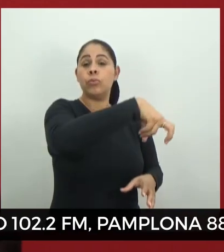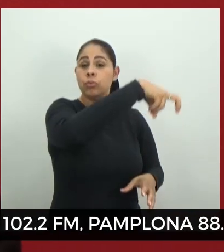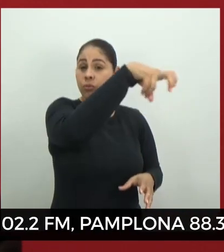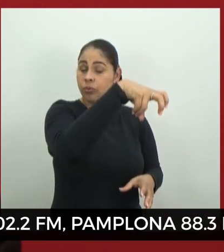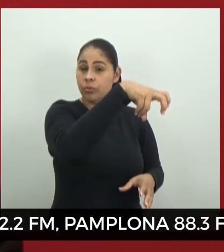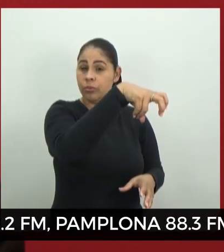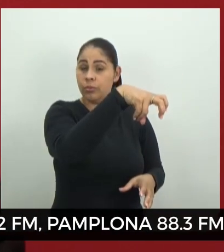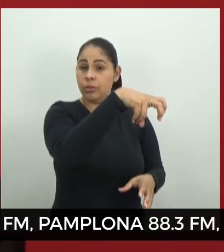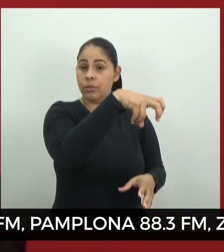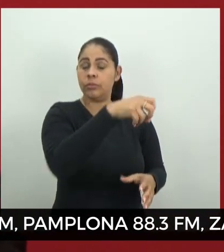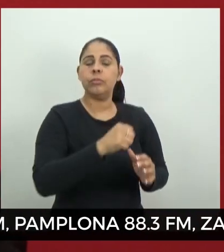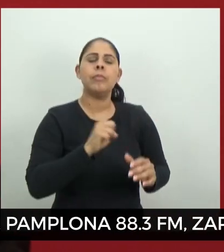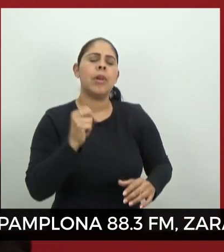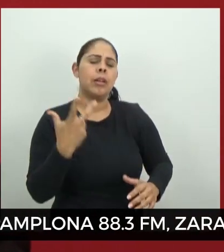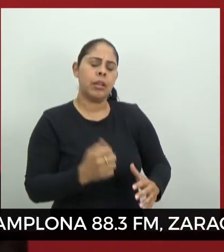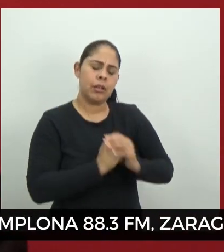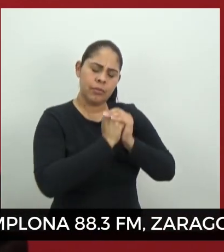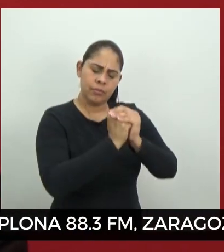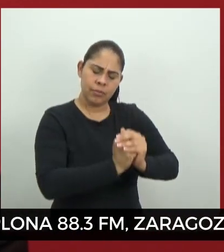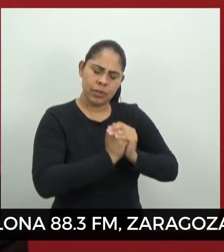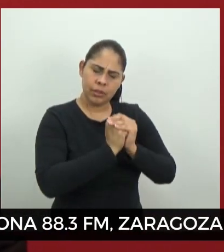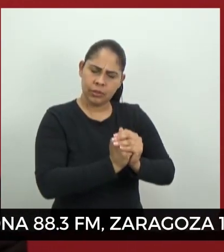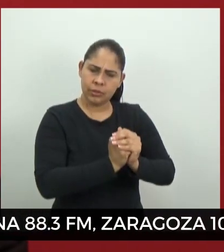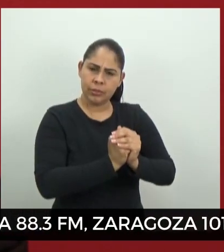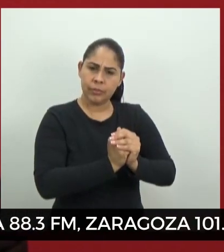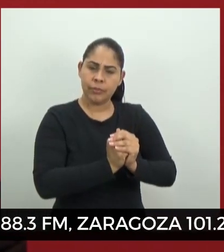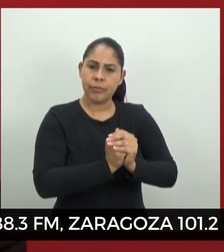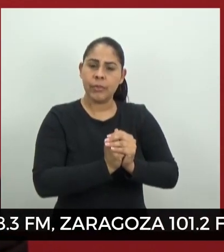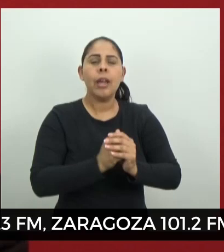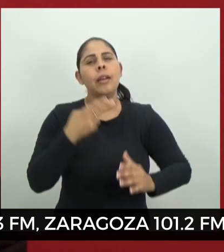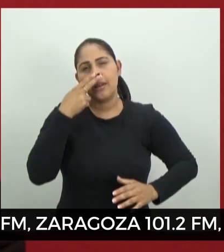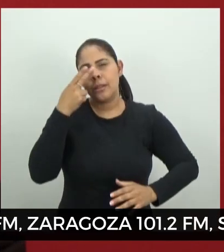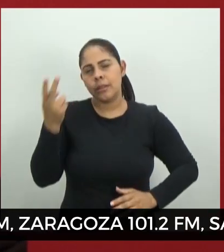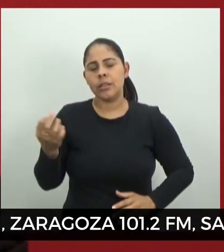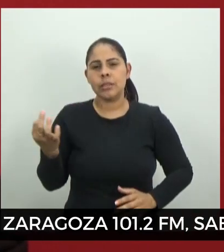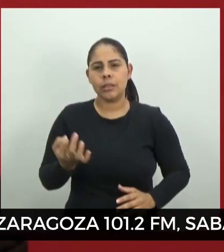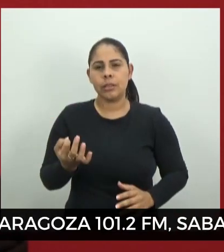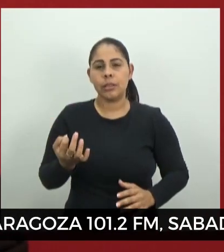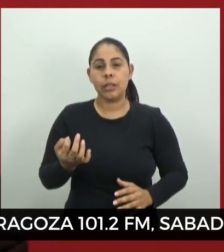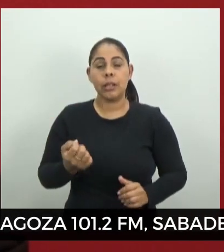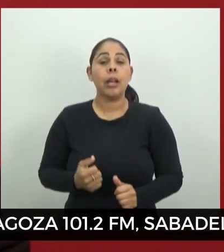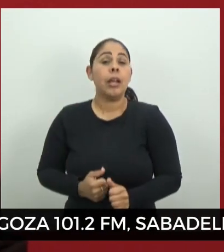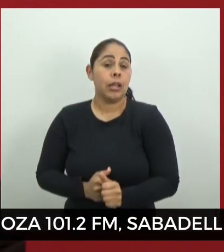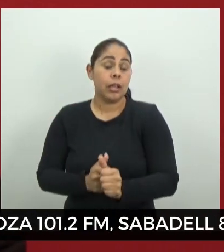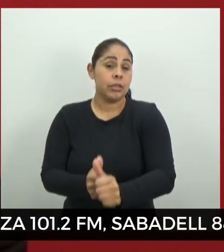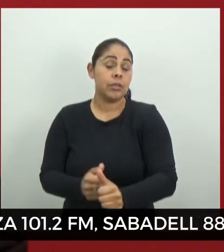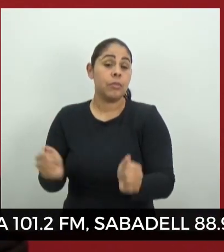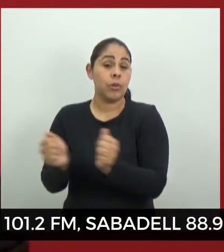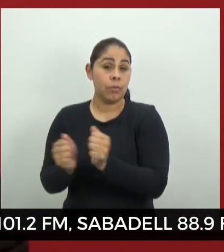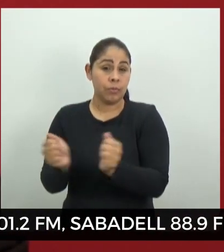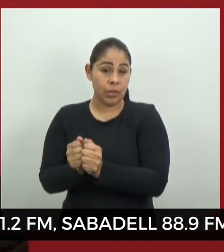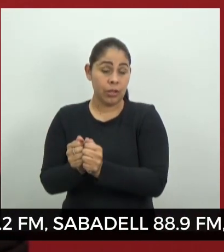que Pedro fue invitado por el Señor Jesucristo personalmente a orar, esas dos veces se